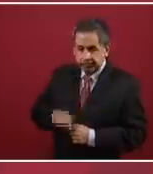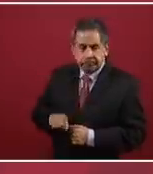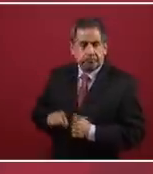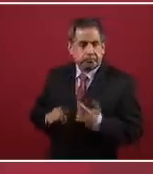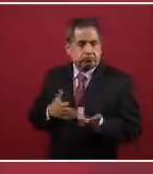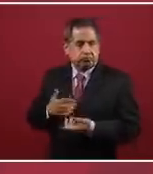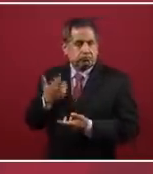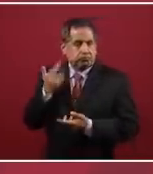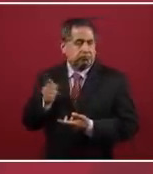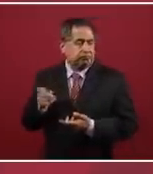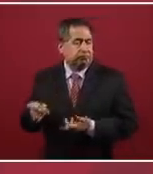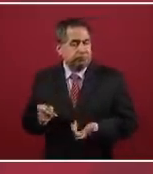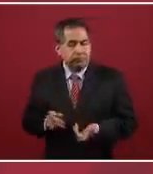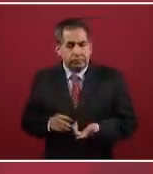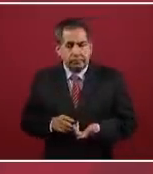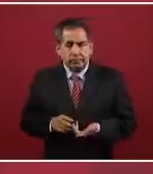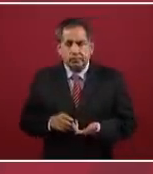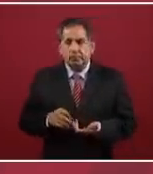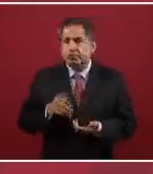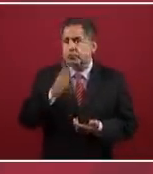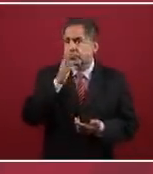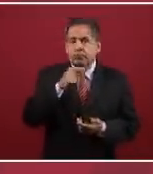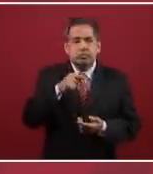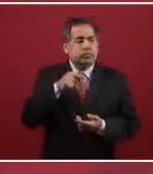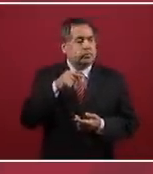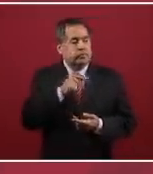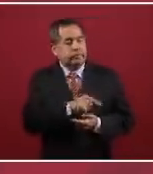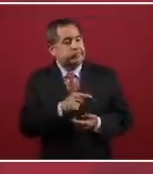tiene razón, no podemos permitir que